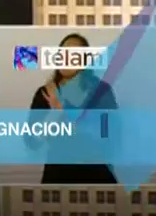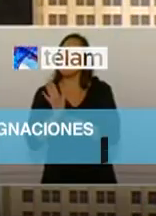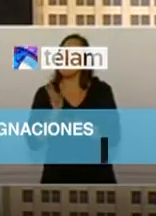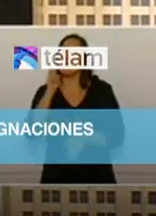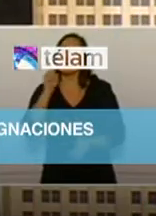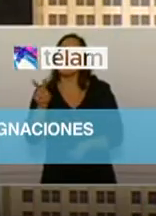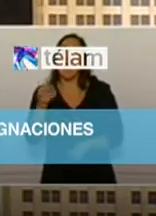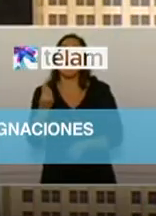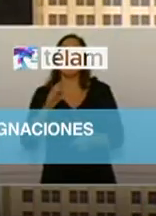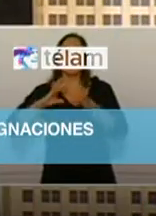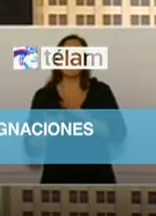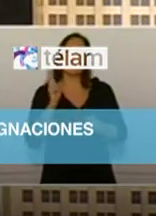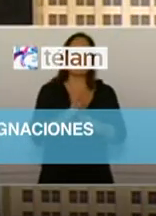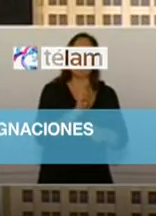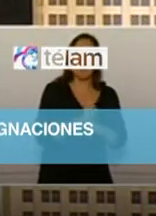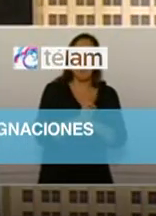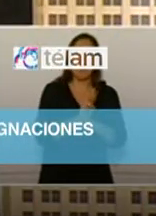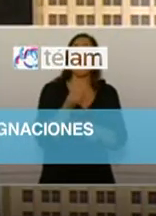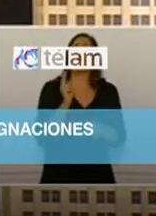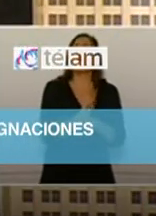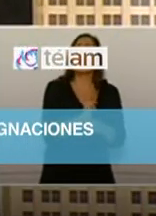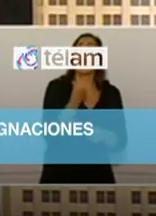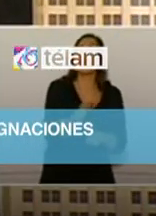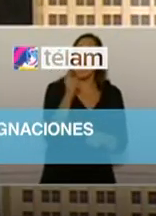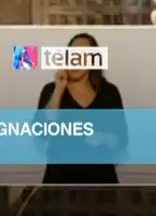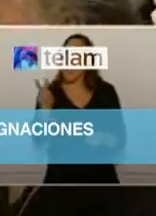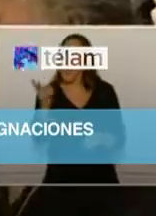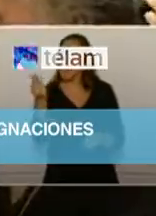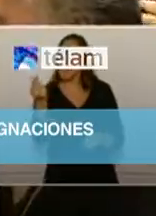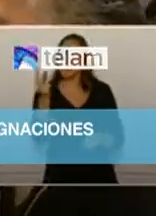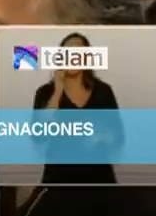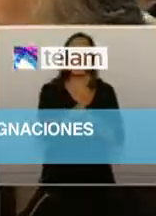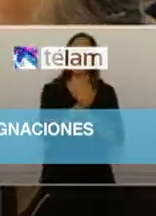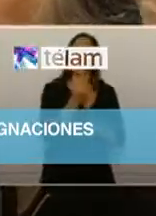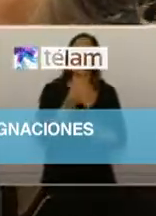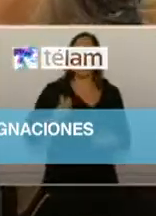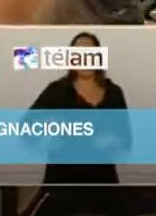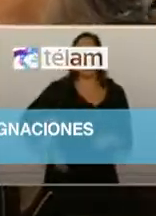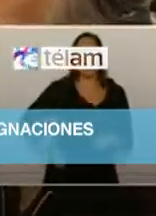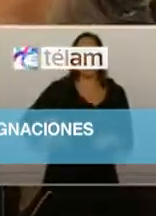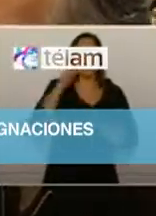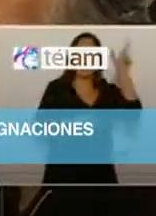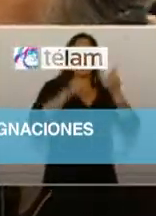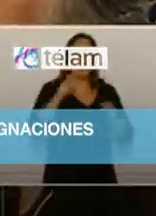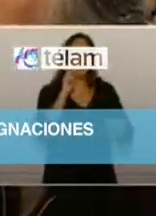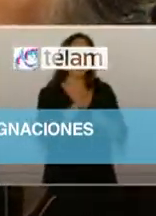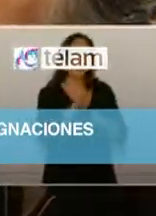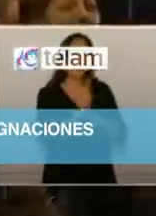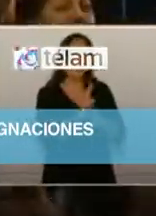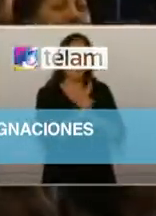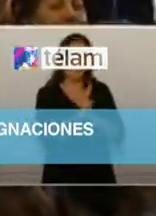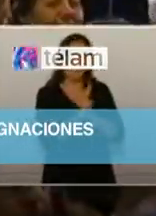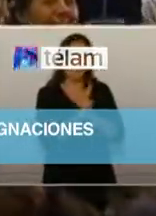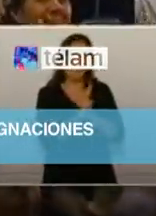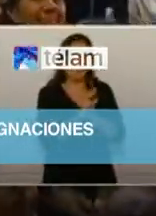La presidenta Cristina Fernández anunció importantes aumentos en las asignaciones familiares, universal por hijo y universal por embarazo, durante un acto en Casa de